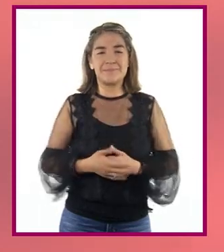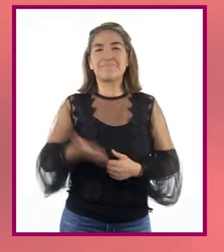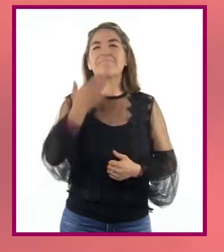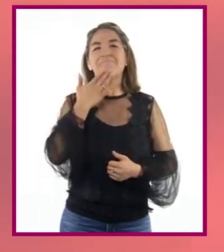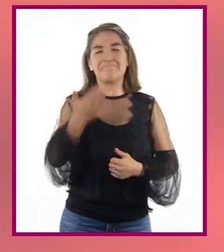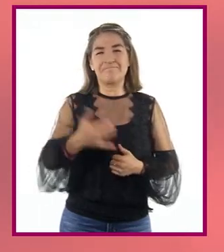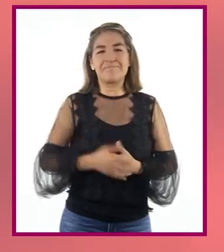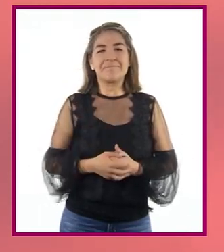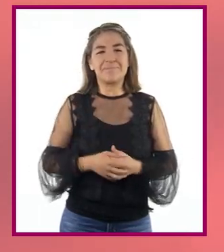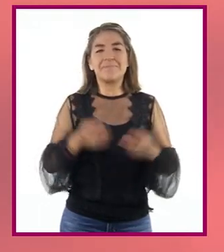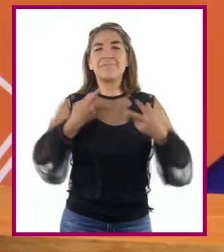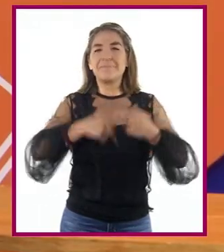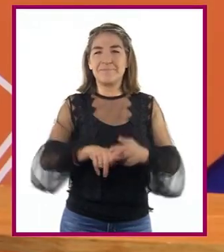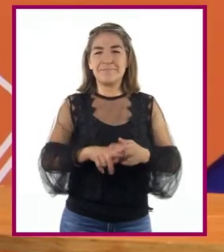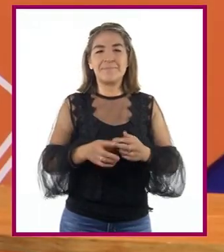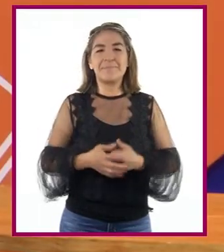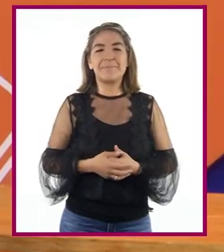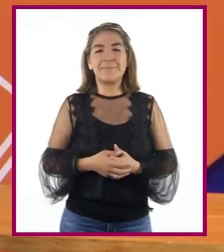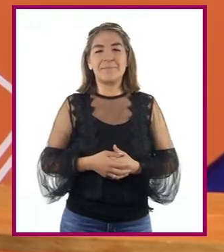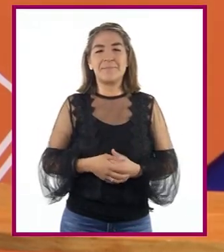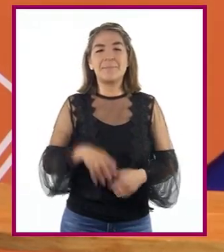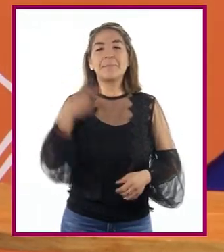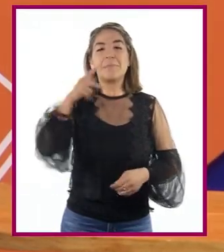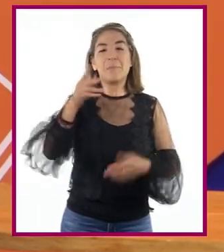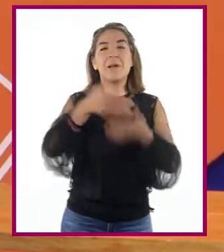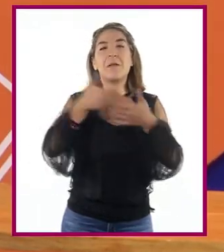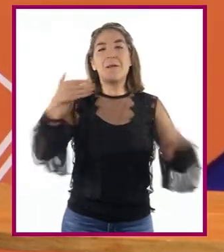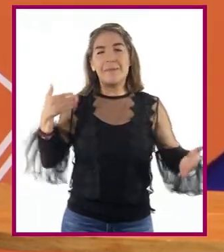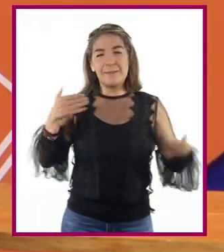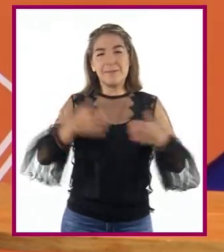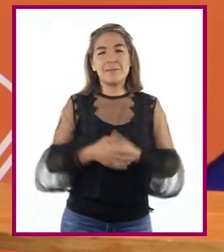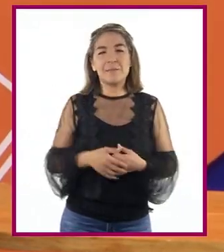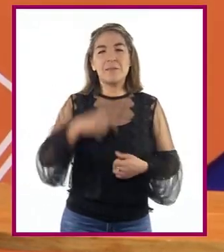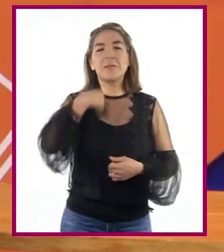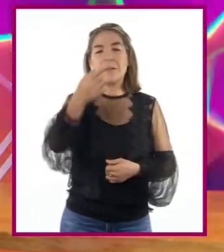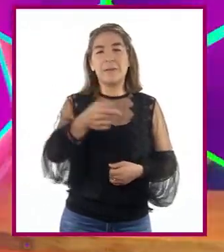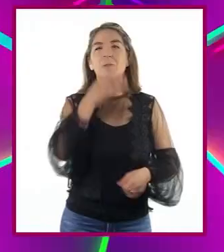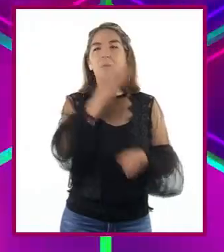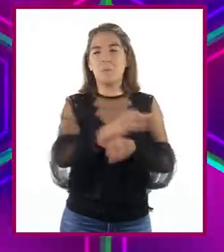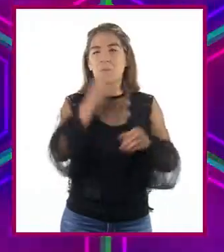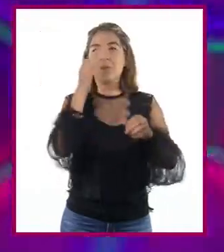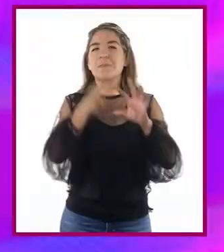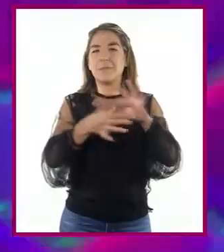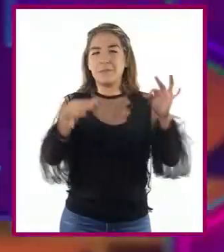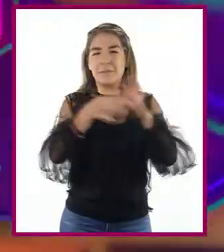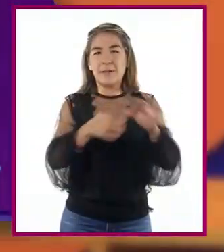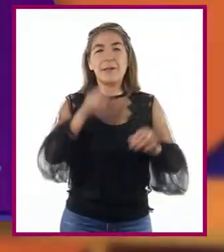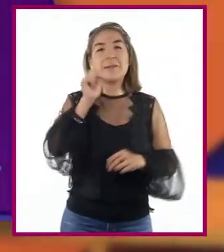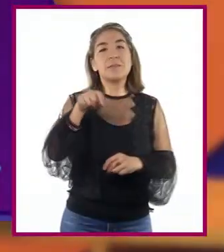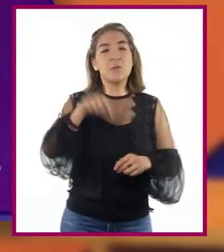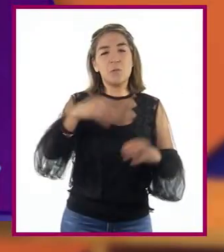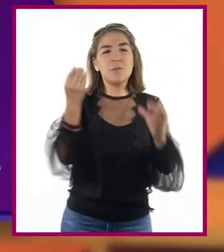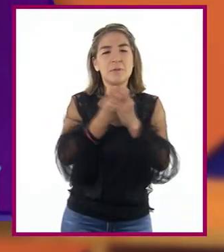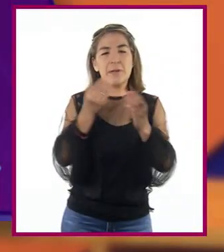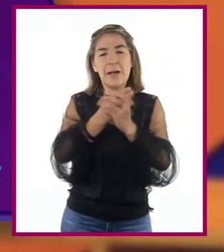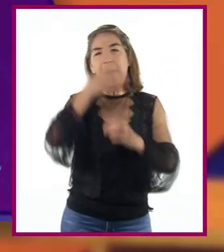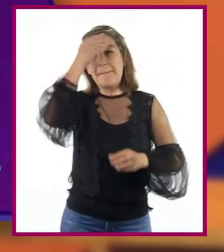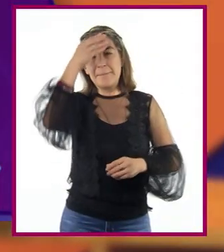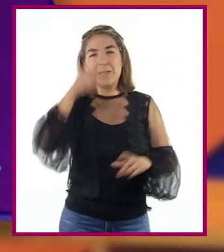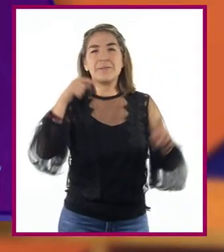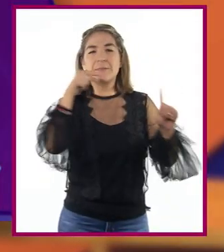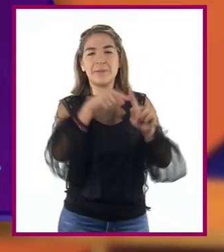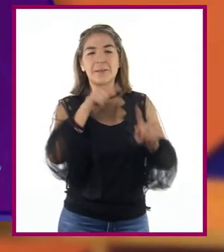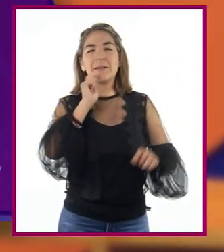Muy bien, iniciemos. Pero antes, les comento que en esta sesión trabajaremos el aprendizaje